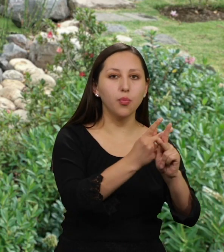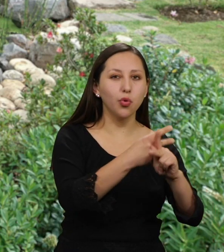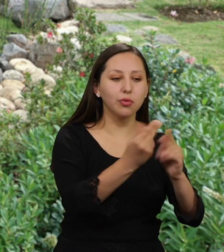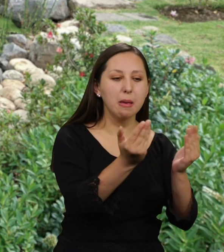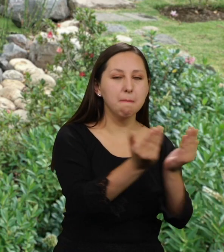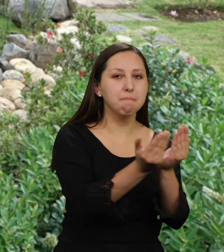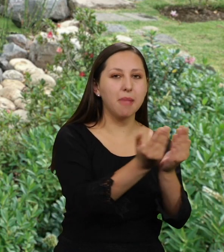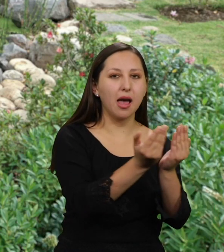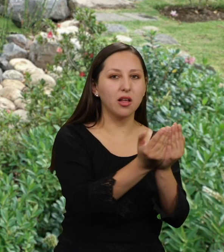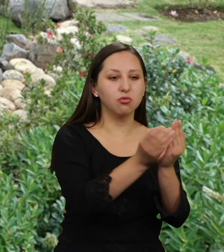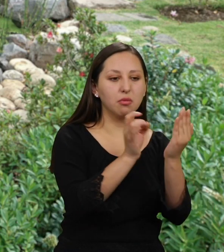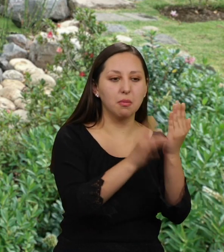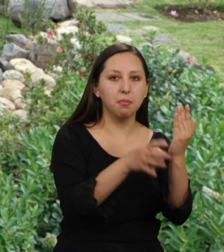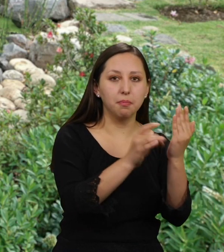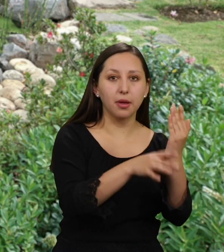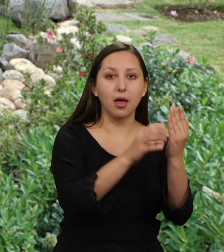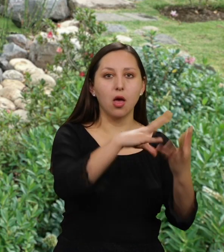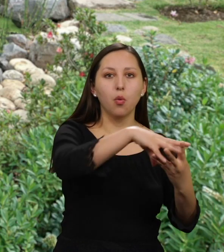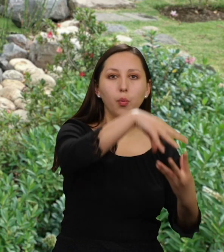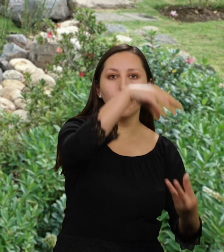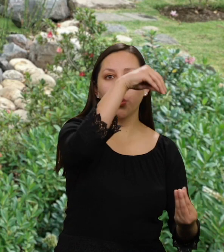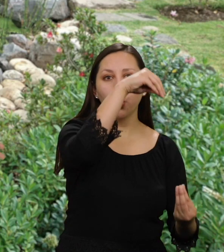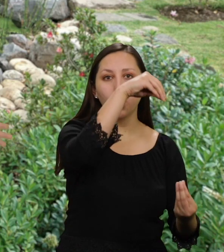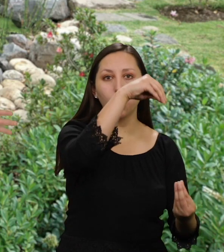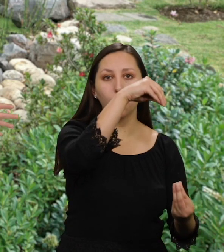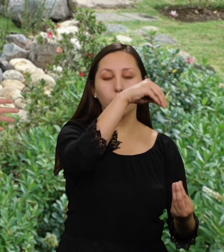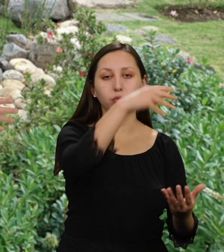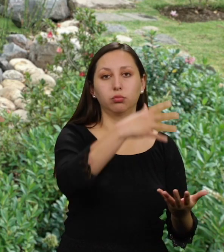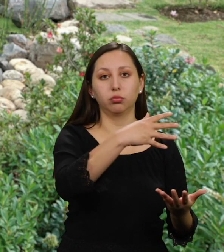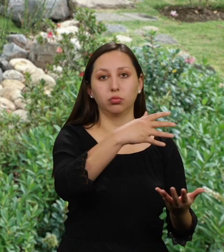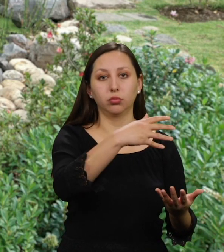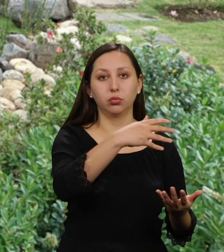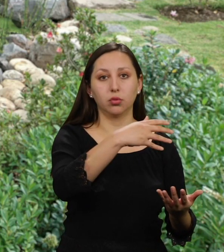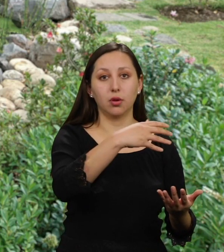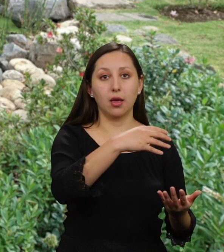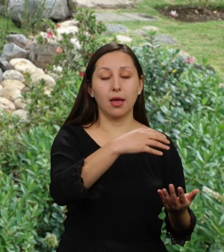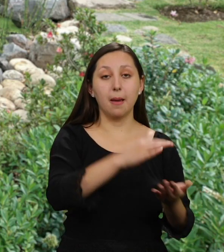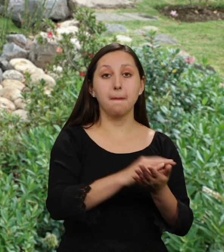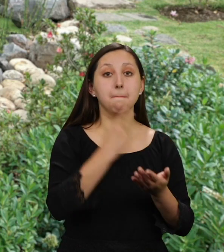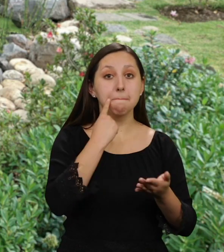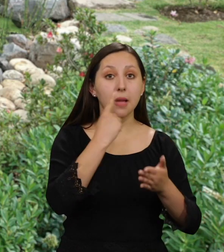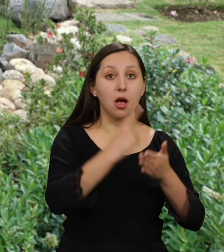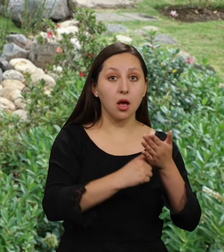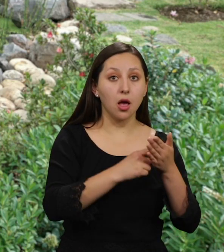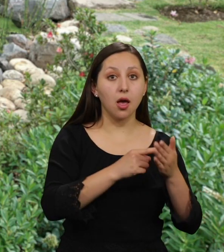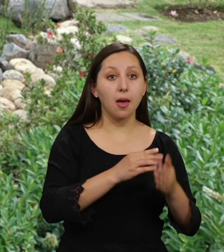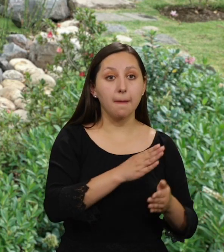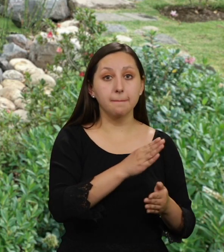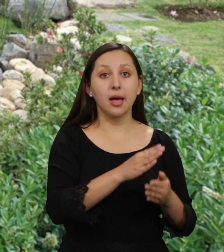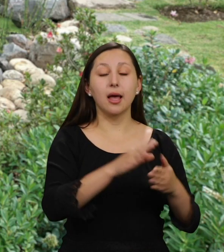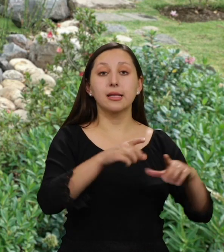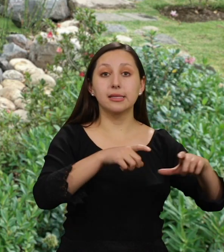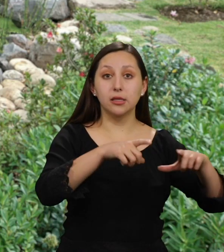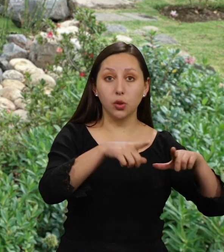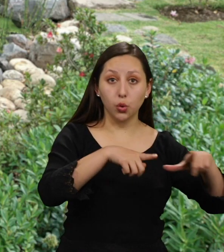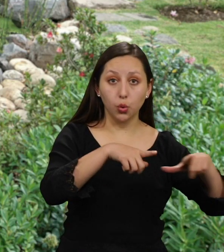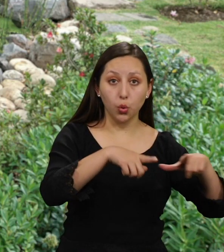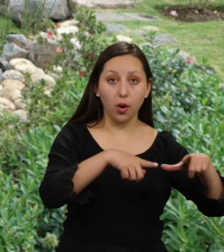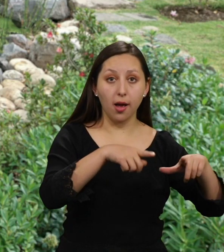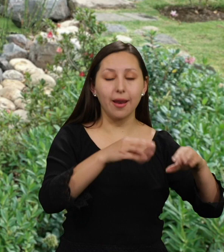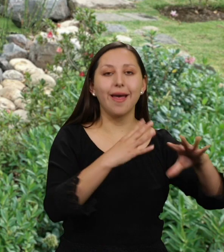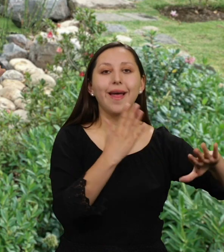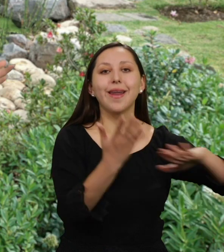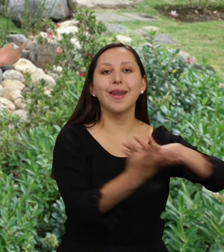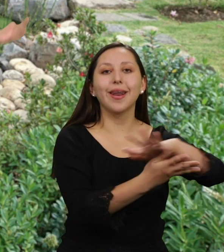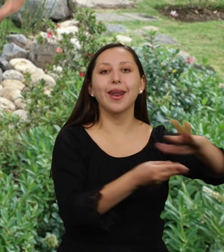biodegradables Que ahí ponemos las botellas para luego llevarlas a un centro de reciclaje Para que sean reciclados,